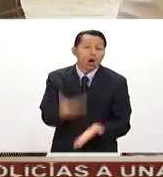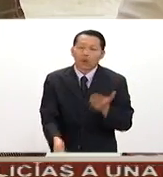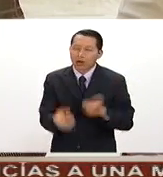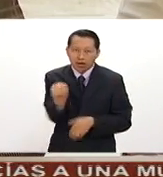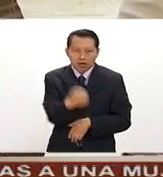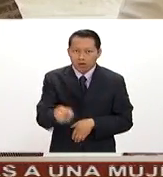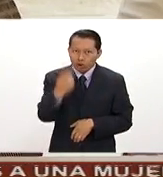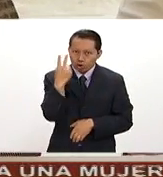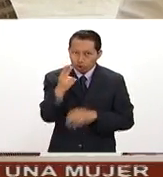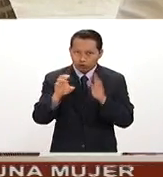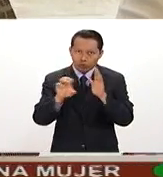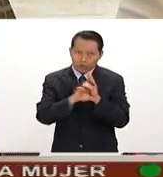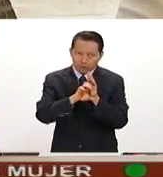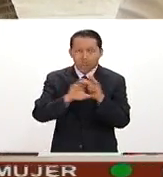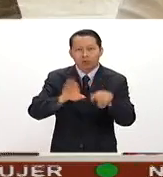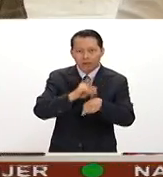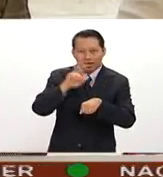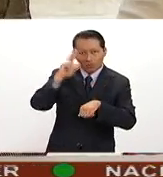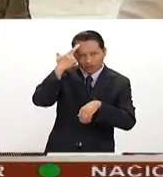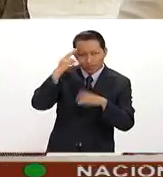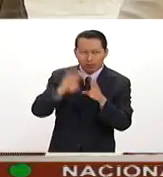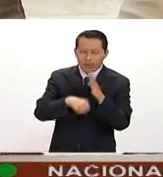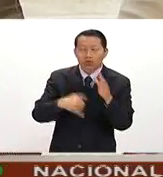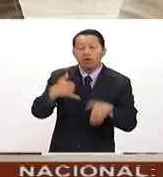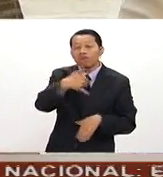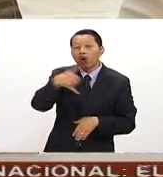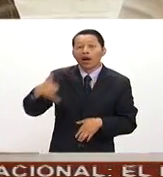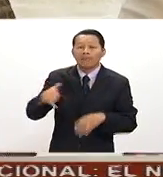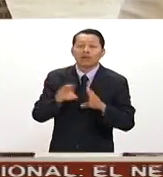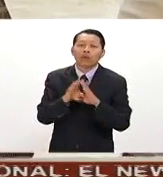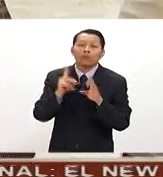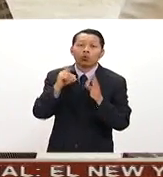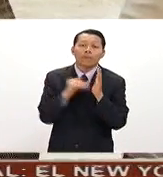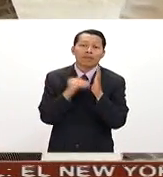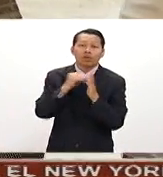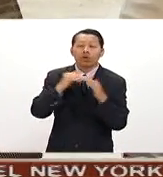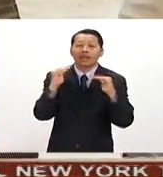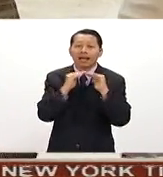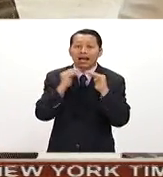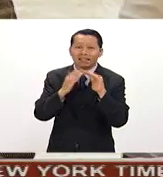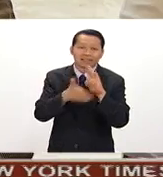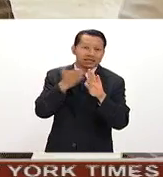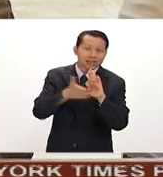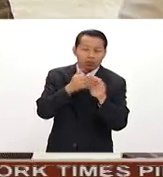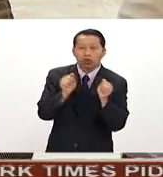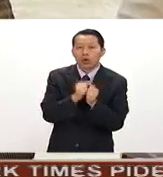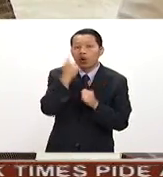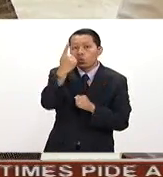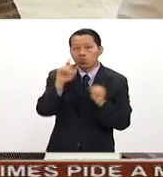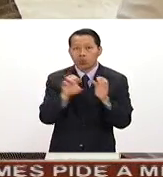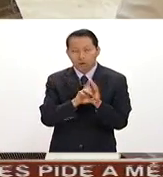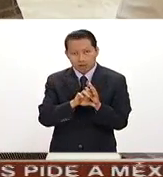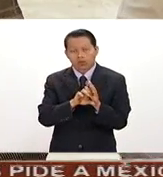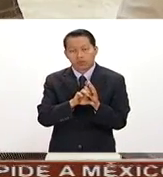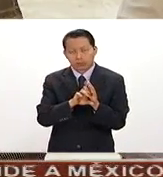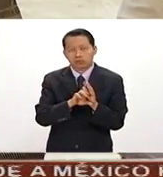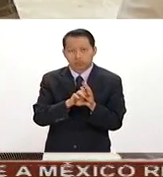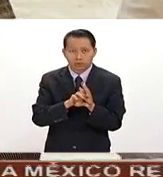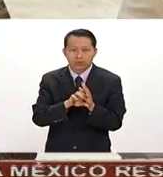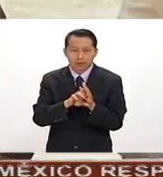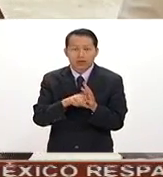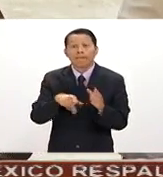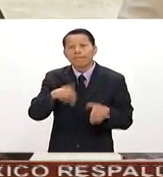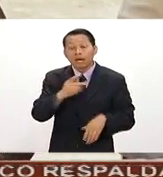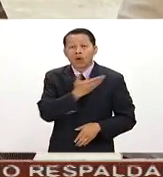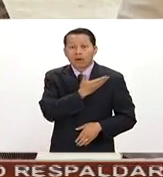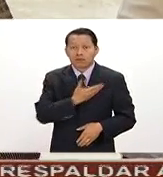Recuerden ustedes que Infonavit, por ejemplo, pues construyó 1 millón de casas con una sola habitación. Desde que llegó el